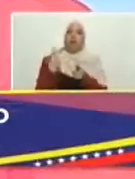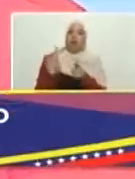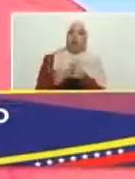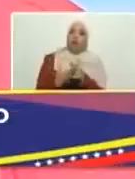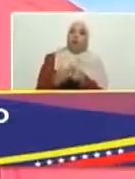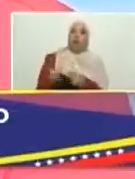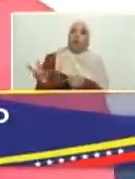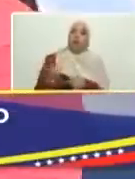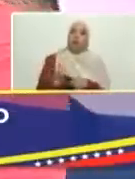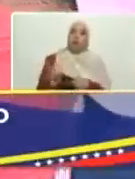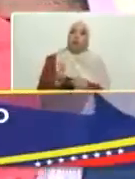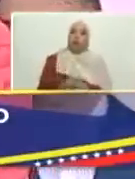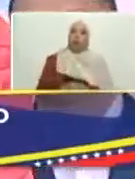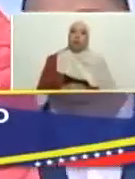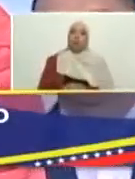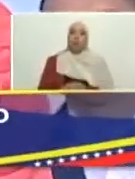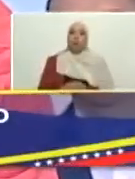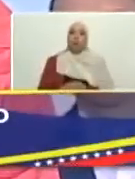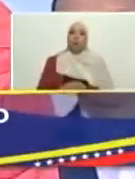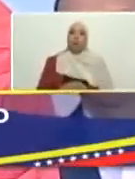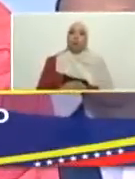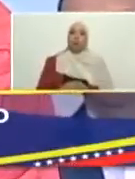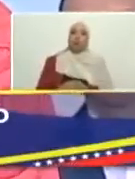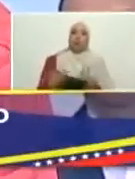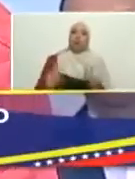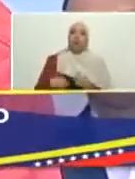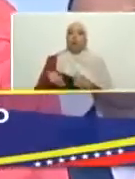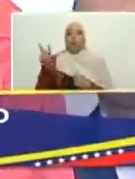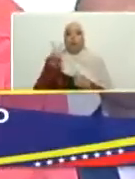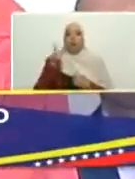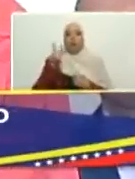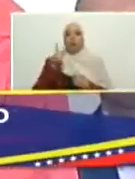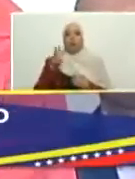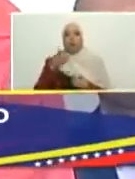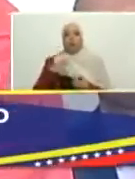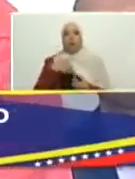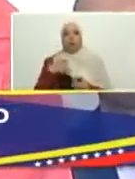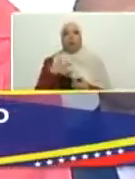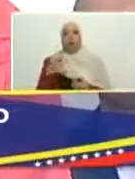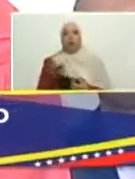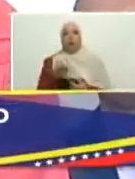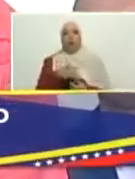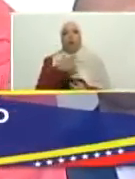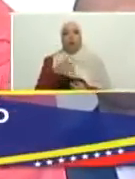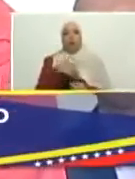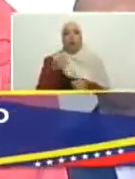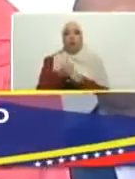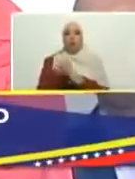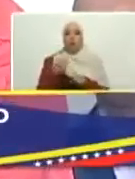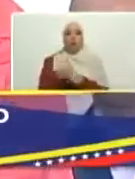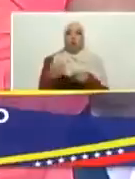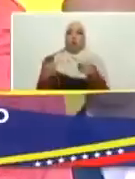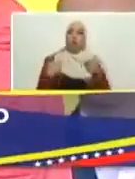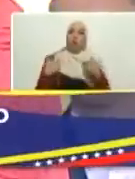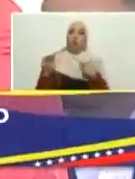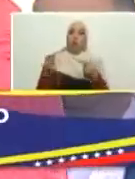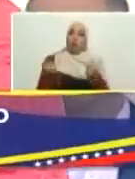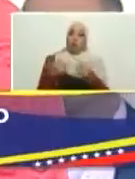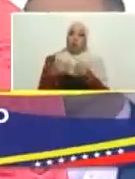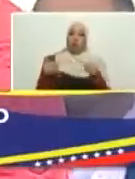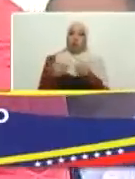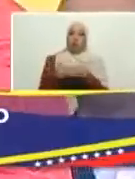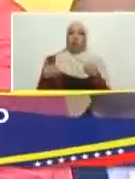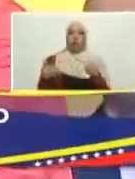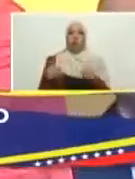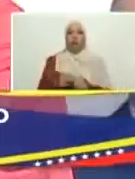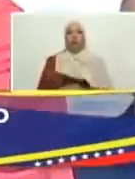un país, tienes permiso para negociar con Venezuela, pero no le puedes pagar en dólares o en dinero efectivo, o en dinero en